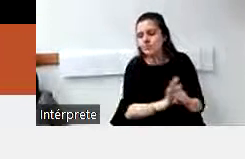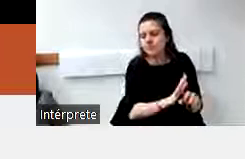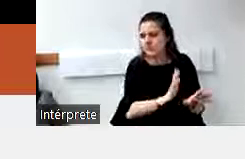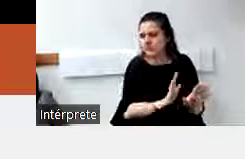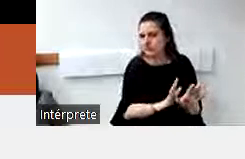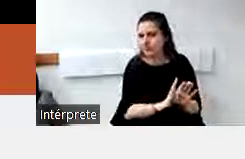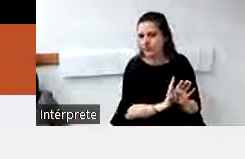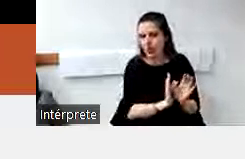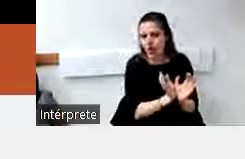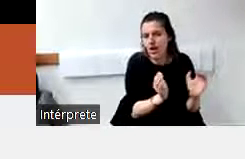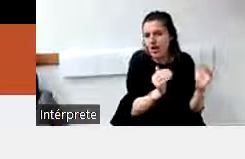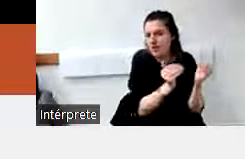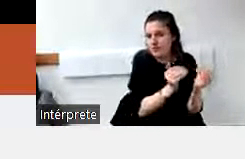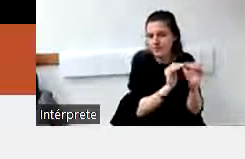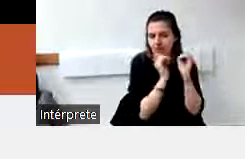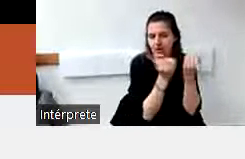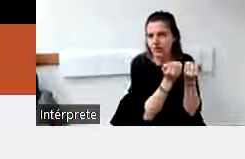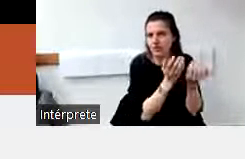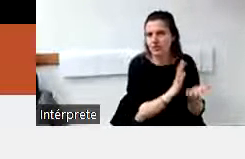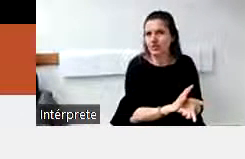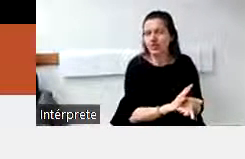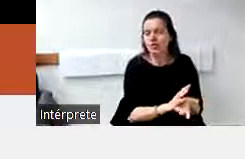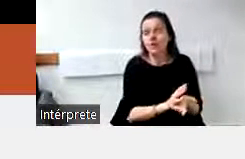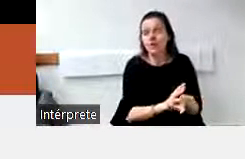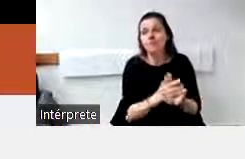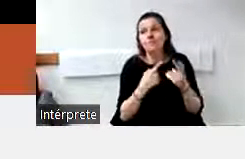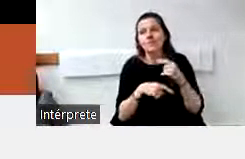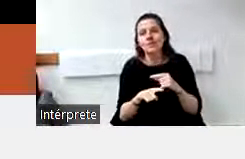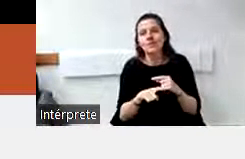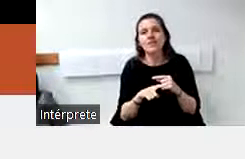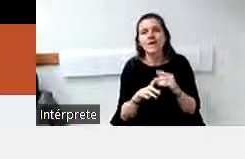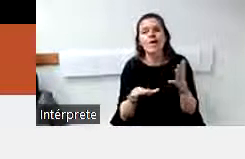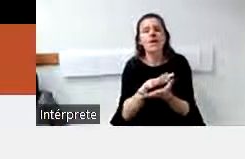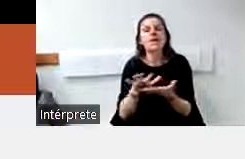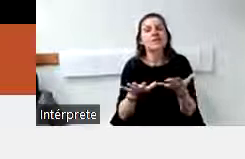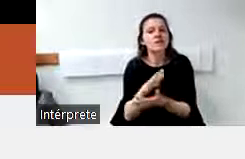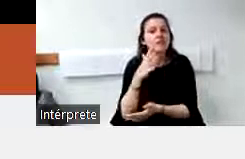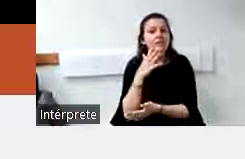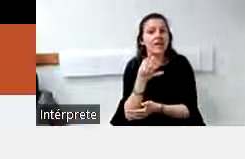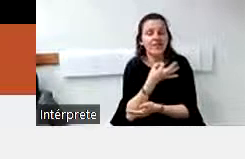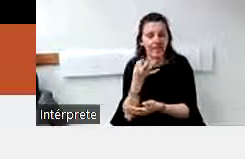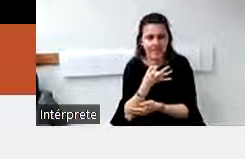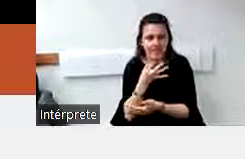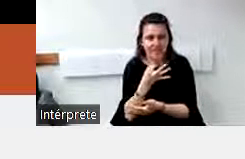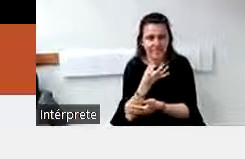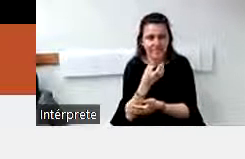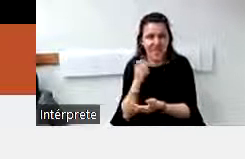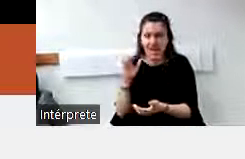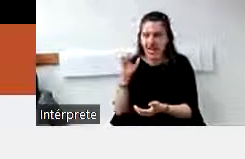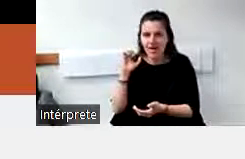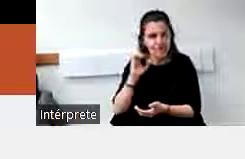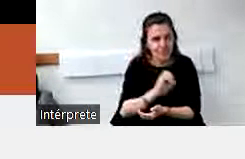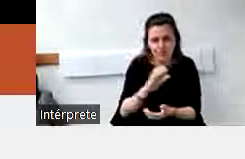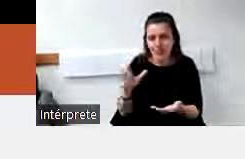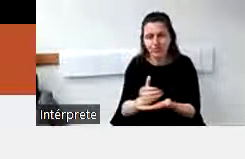son los abusos que casi entre 40 y 70% de las mujeres sufren,